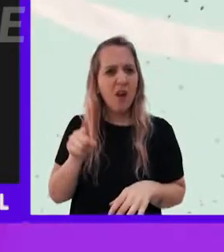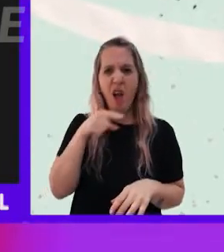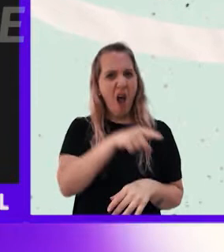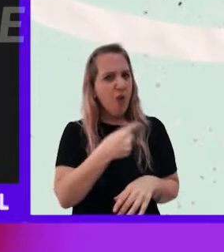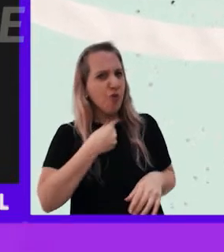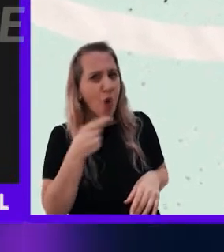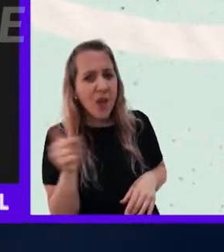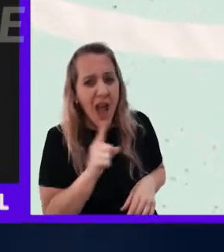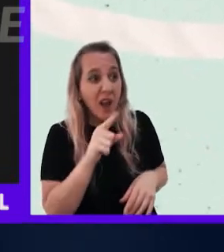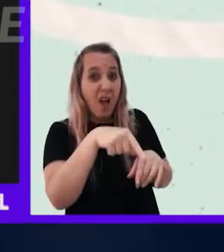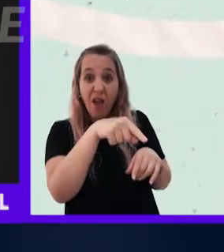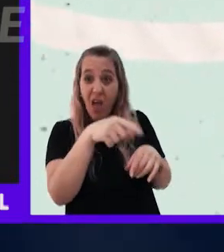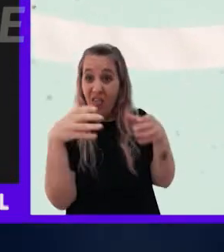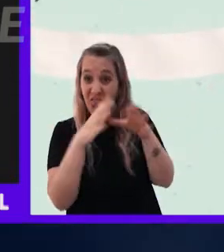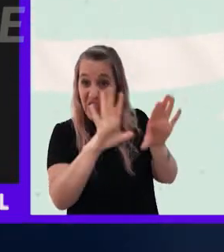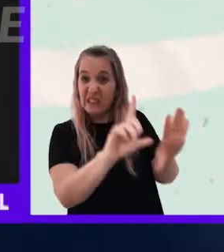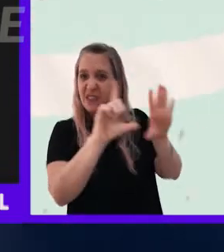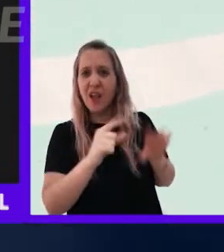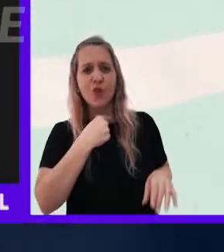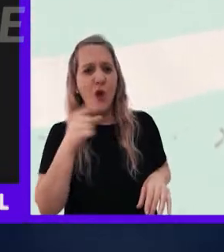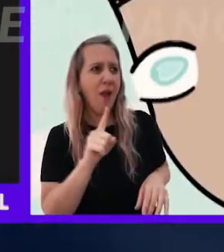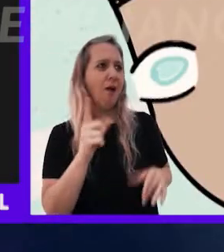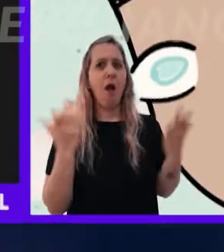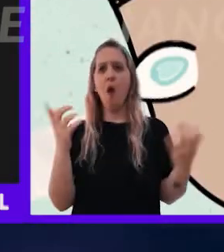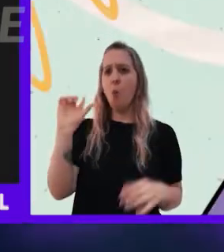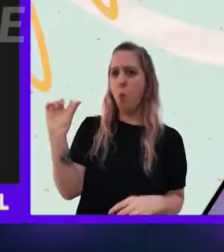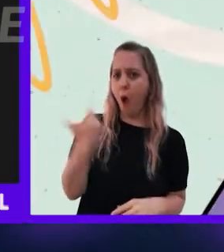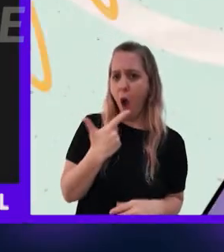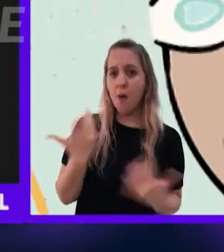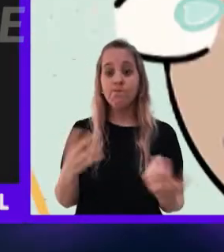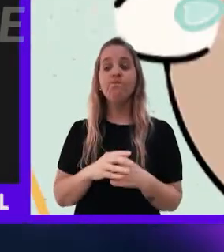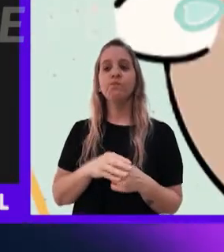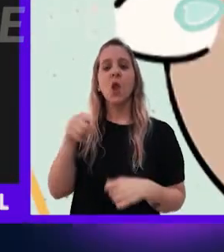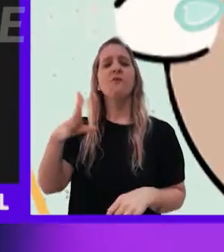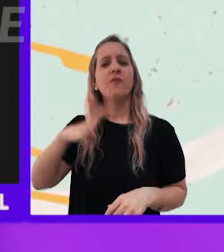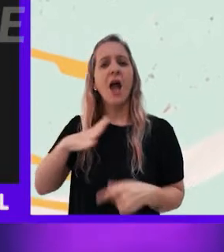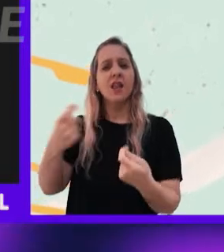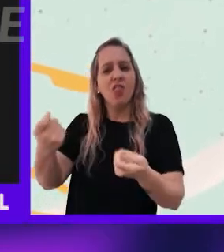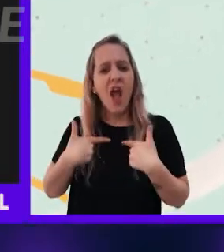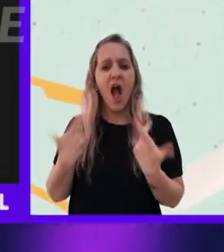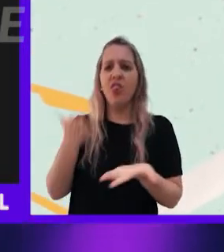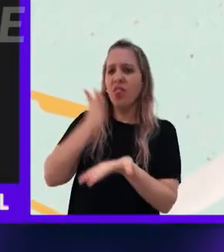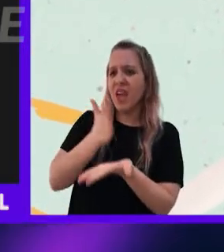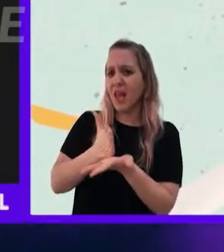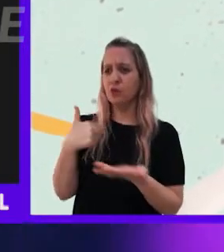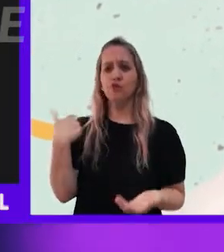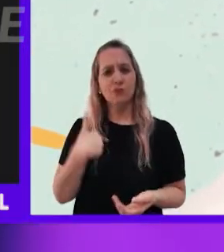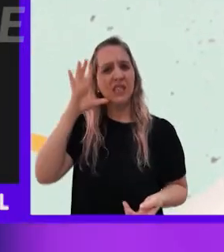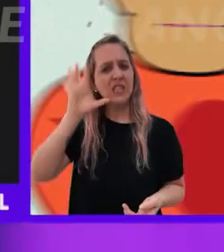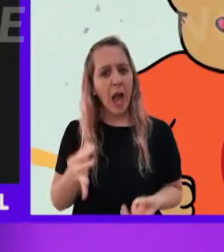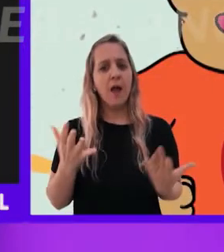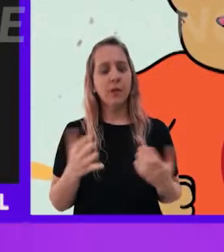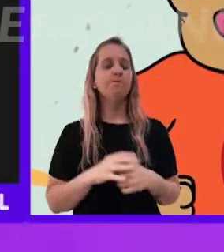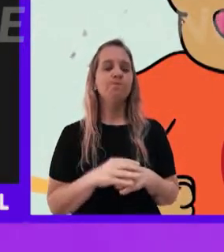interrupción voluntaria del embarazo, que bueno, es muy importante que se difunda esta posibilidad. Claro, pues es importante destacar también cuando hablamos de la